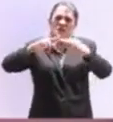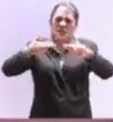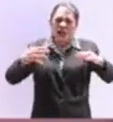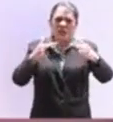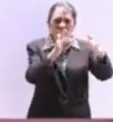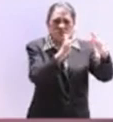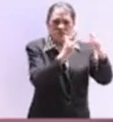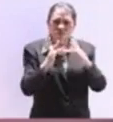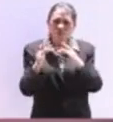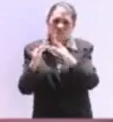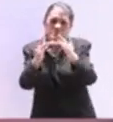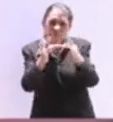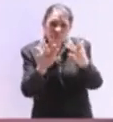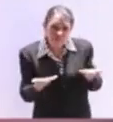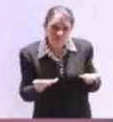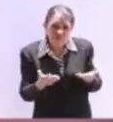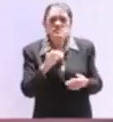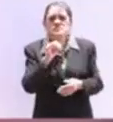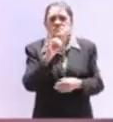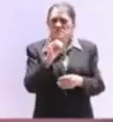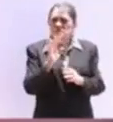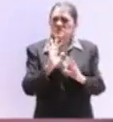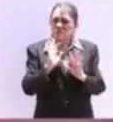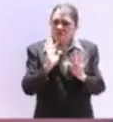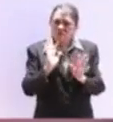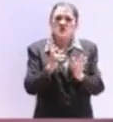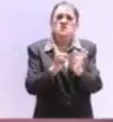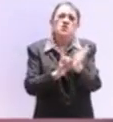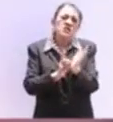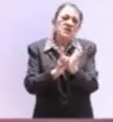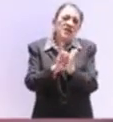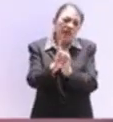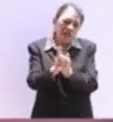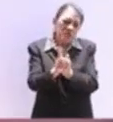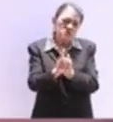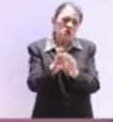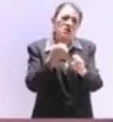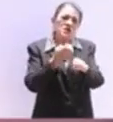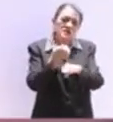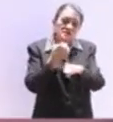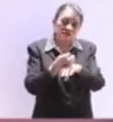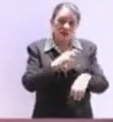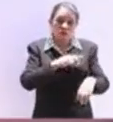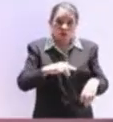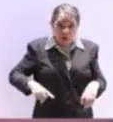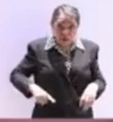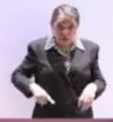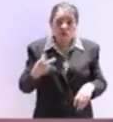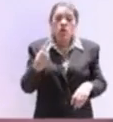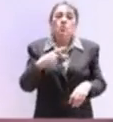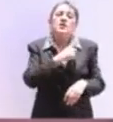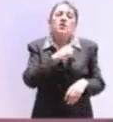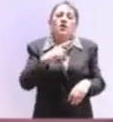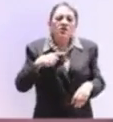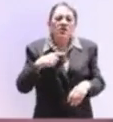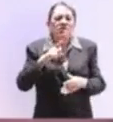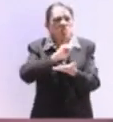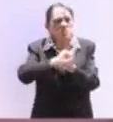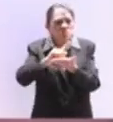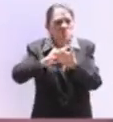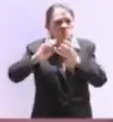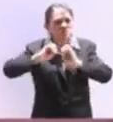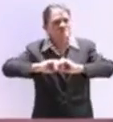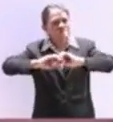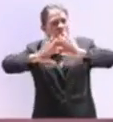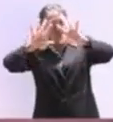hemos insistido, es un derecho de los estados y los municipios, debe ejercerse de manera transparente, eficazmente